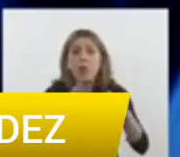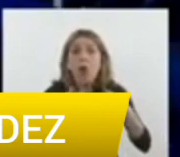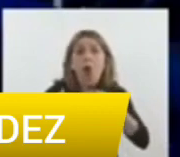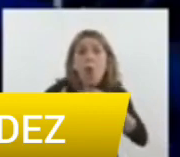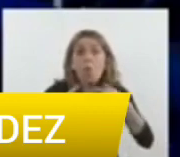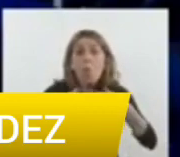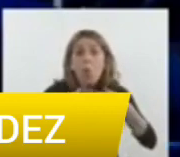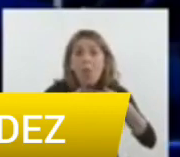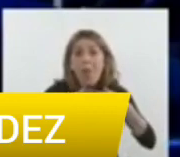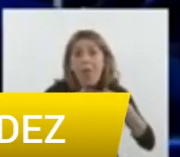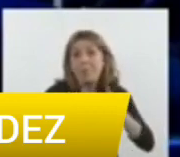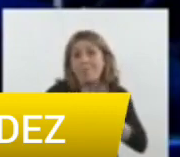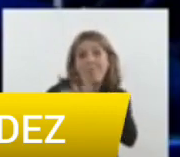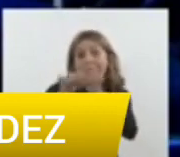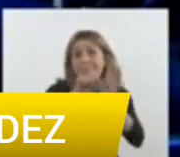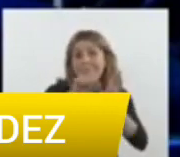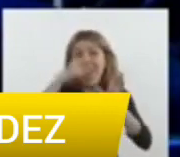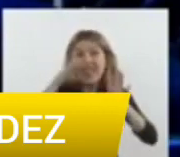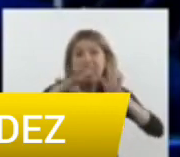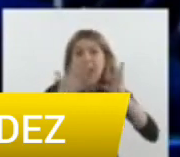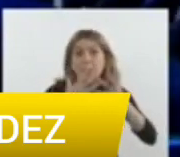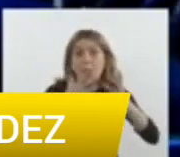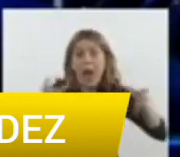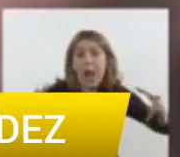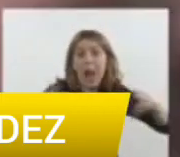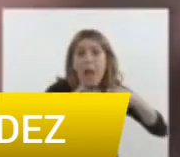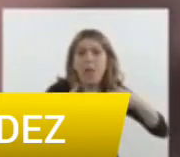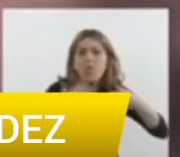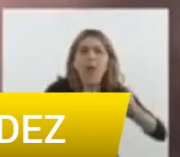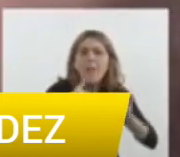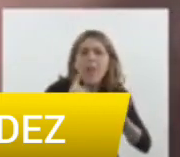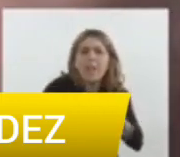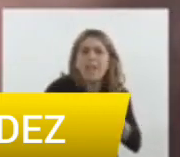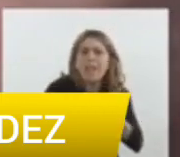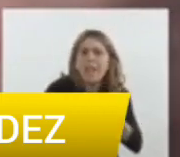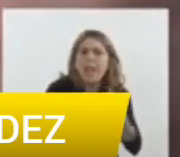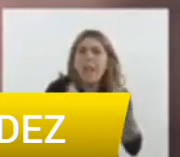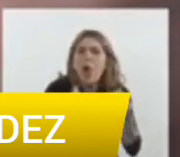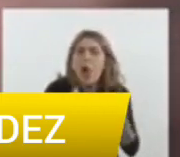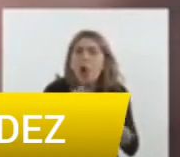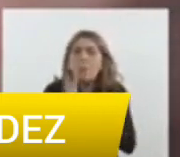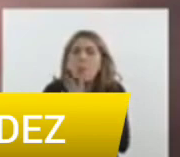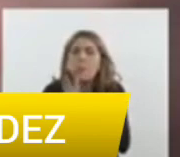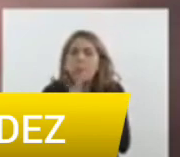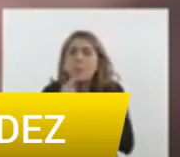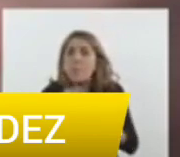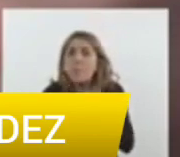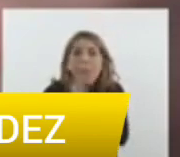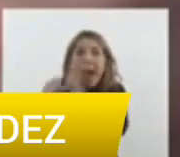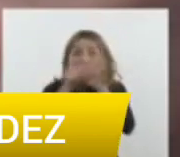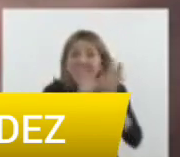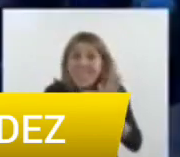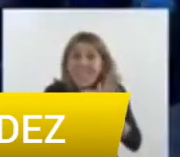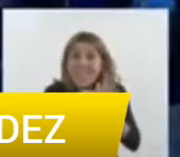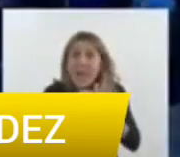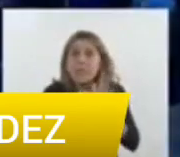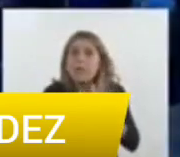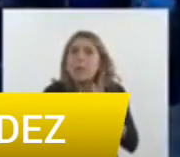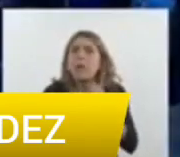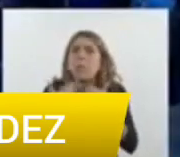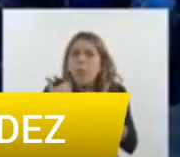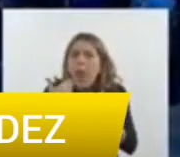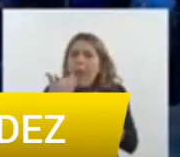medidas que tienen que ver con el potencial desarrollo que estos países de renta media pueden